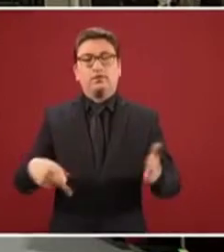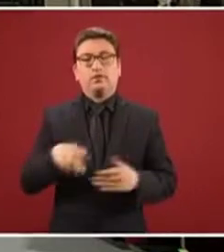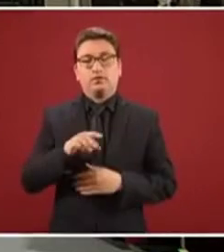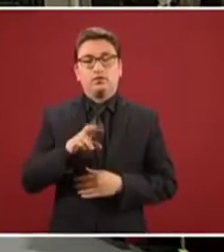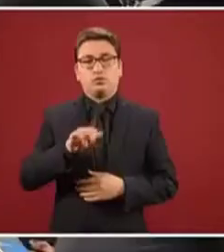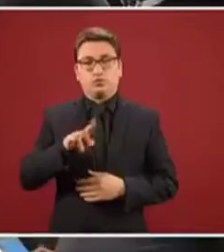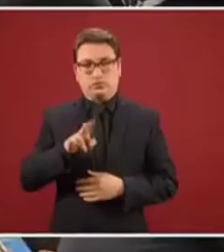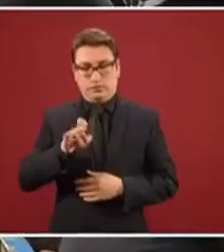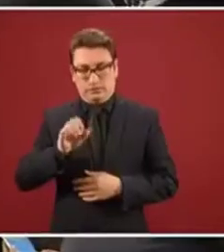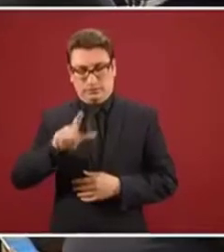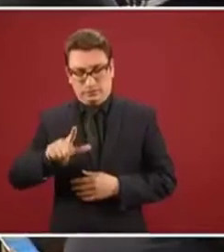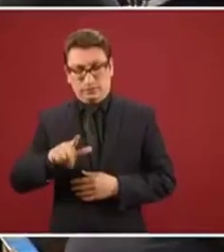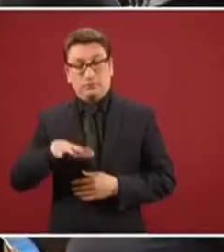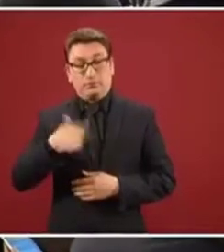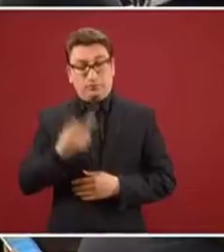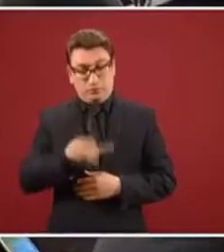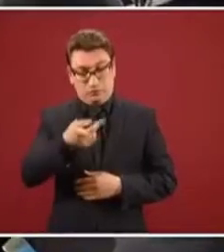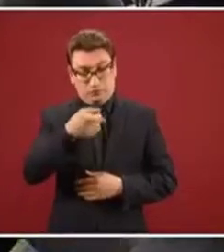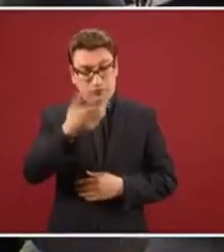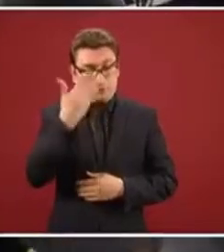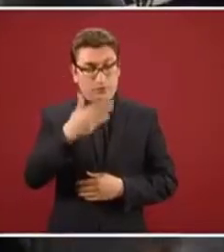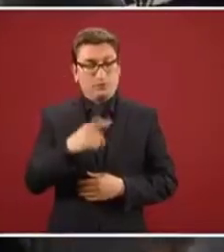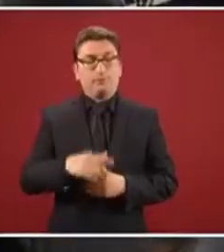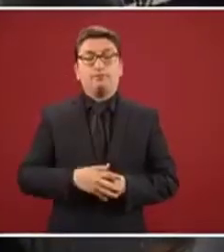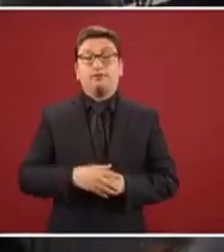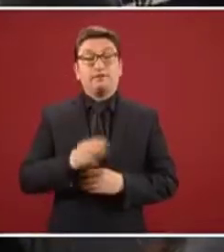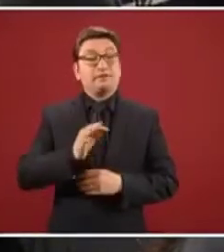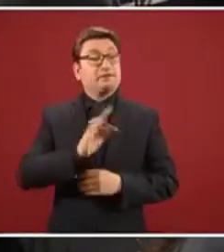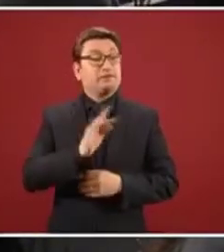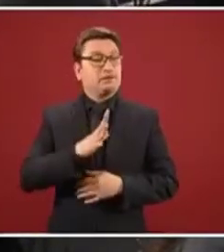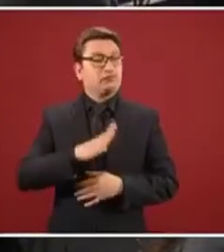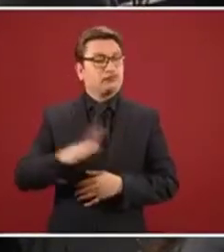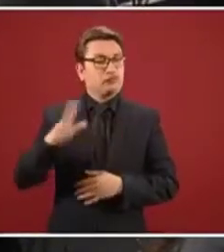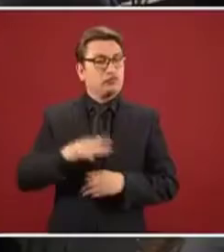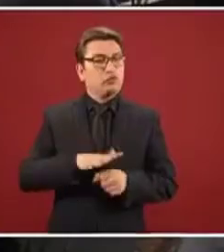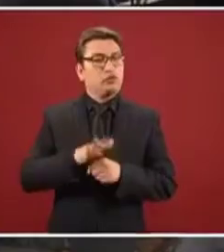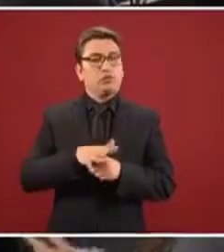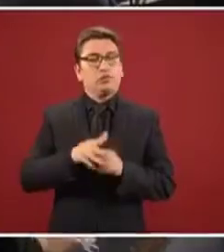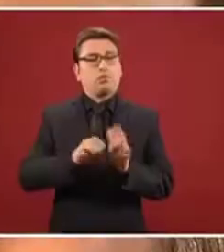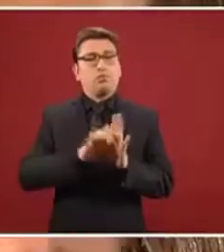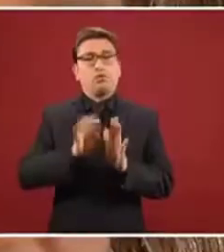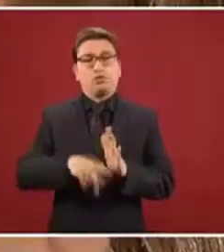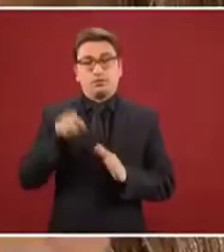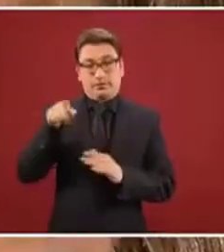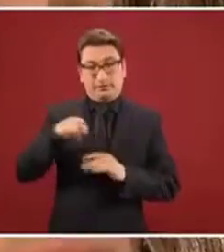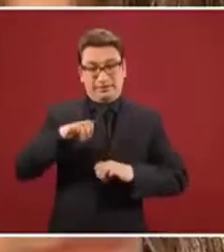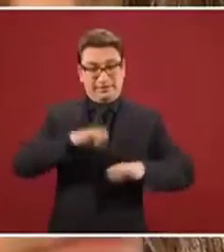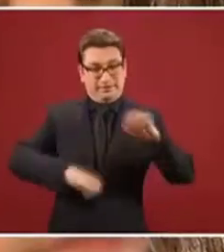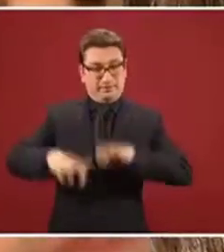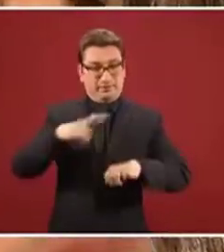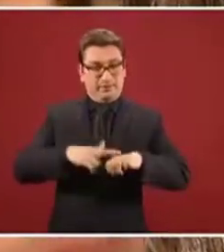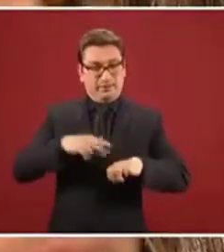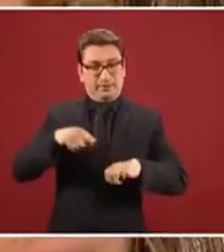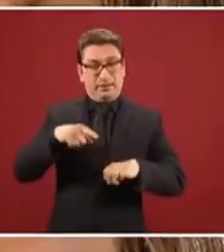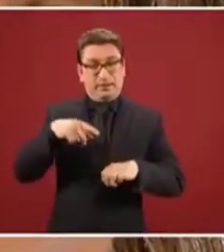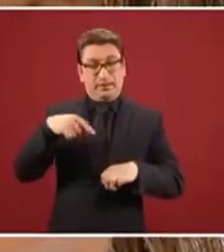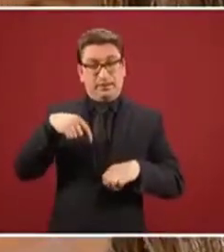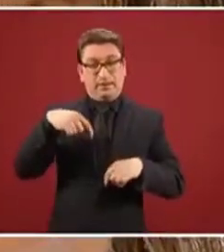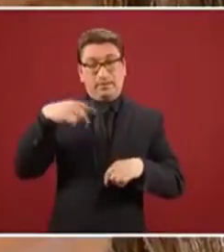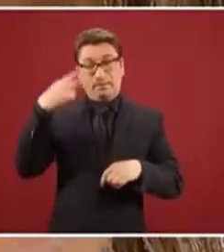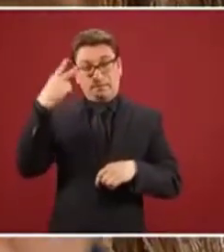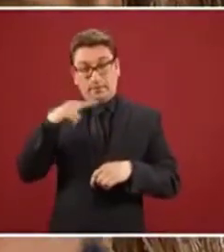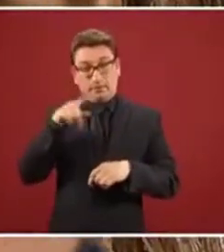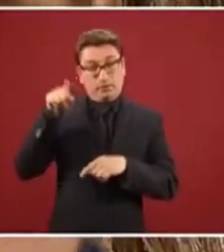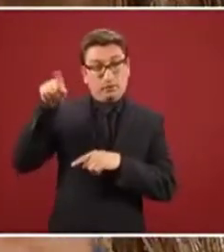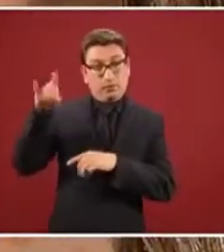preguntarle si como una medida de rechazo están evaluando que la embajadora de México en Bolivia